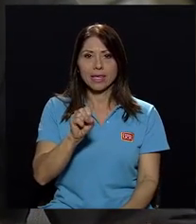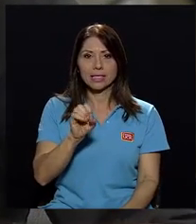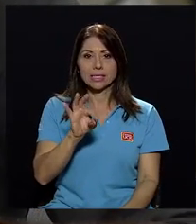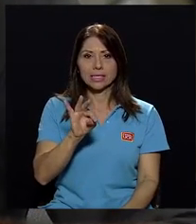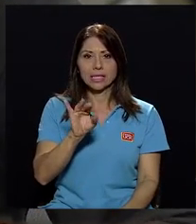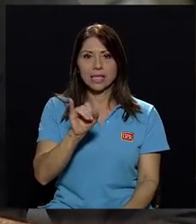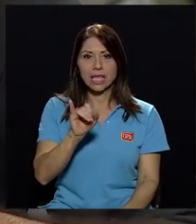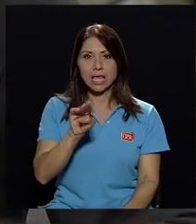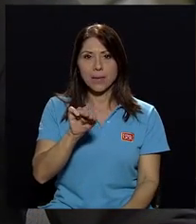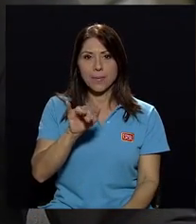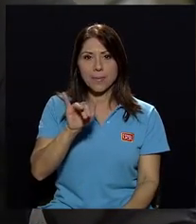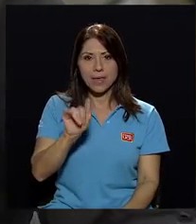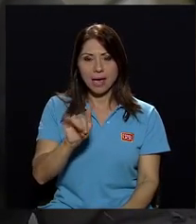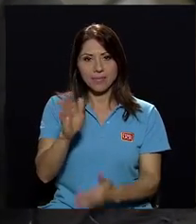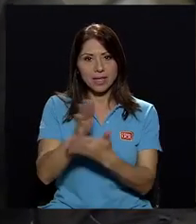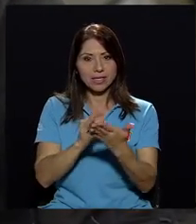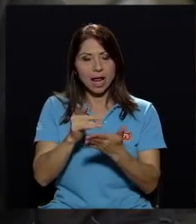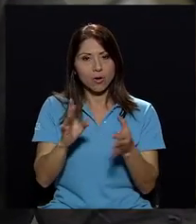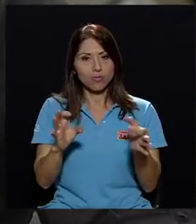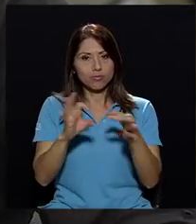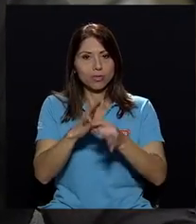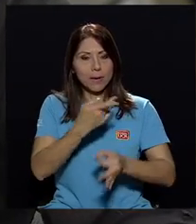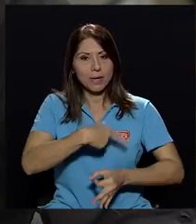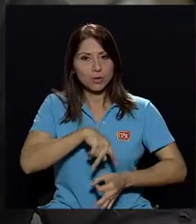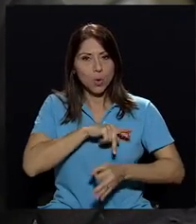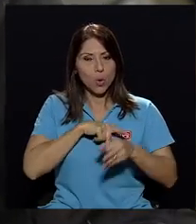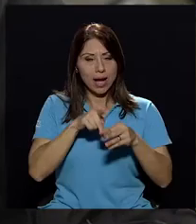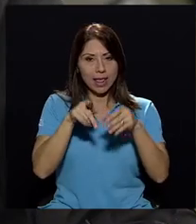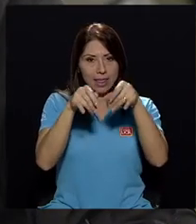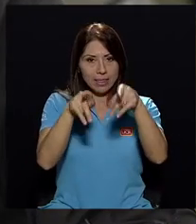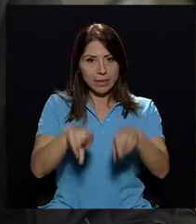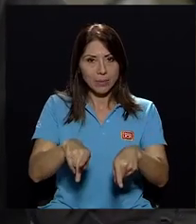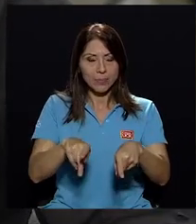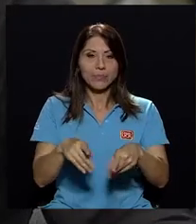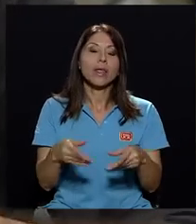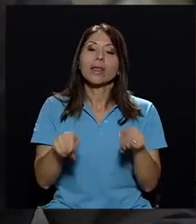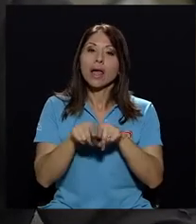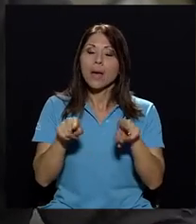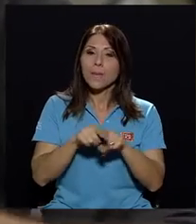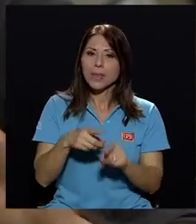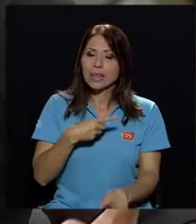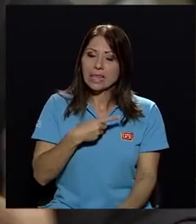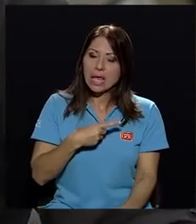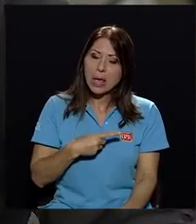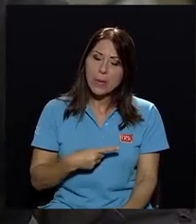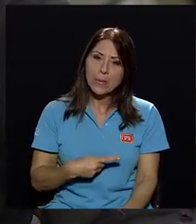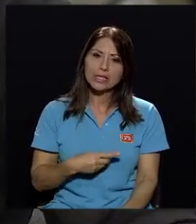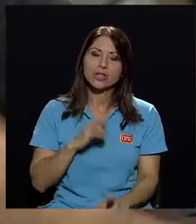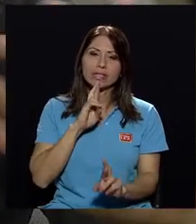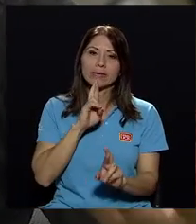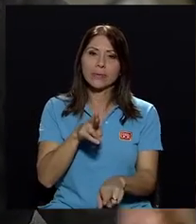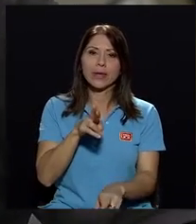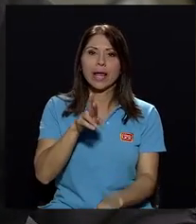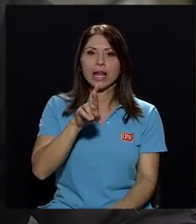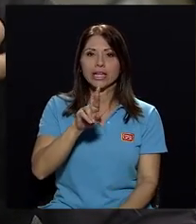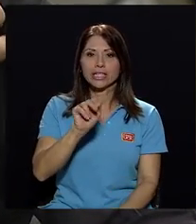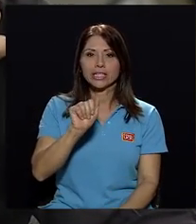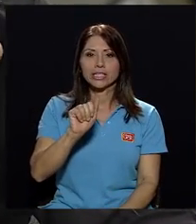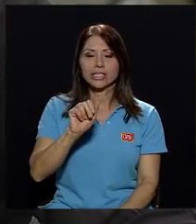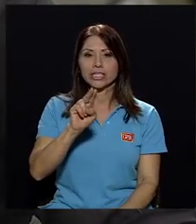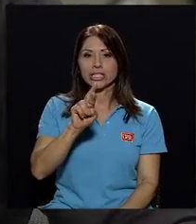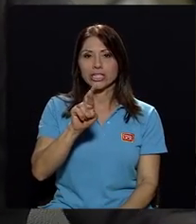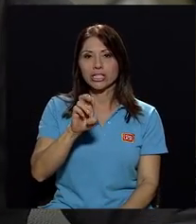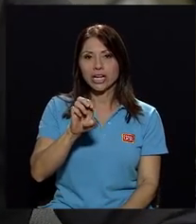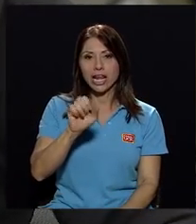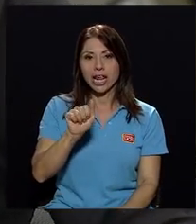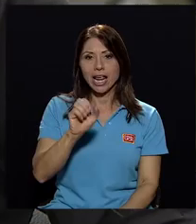más como de la personalidad de cada individuo. Hay depresiones reactivas, como mencionábamos